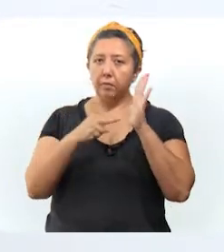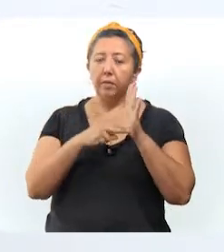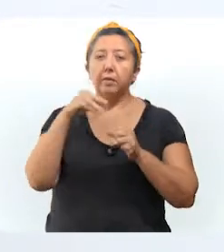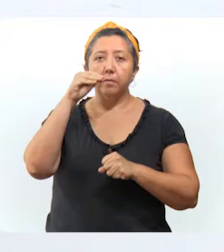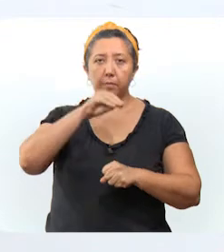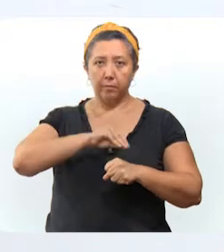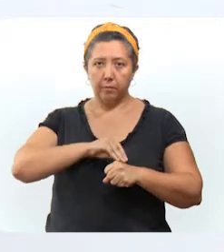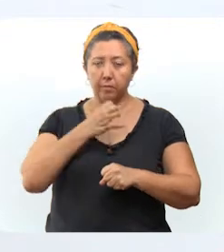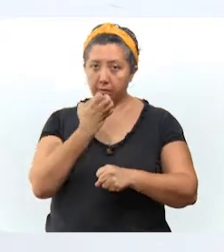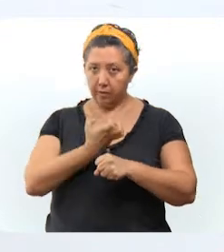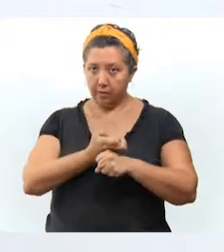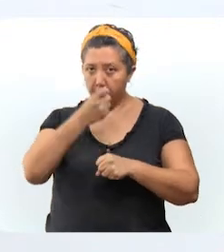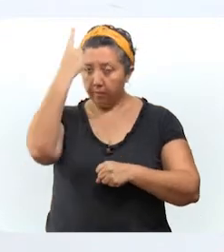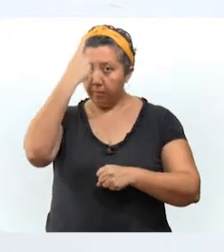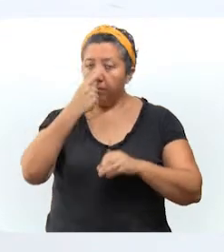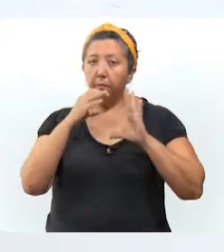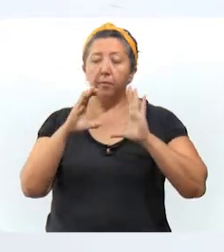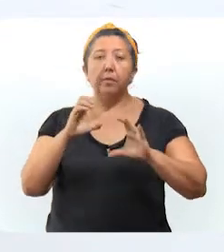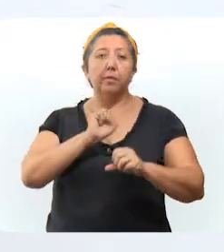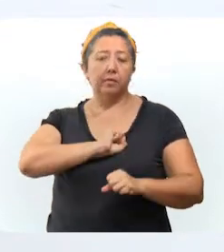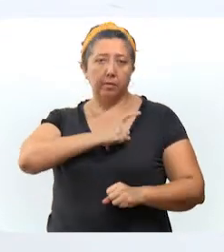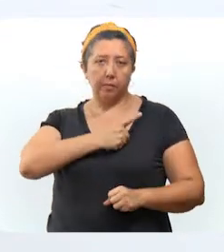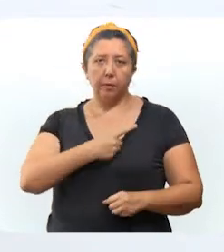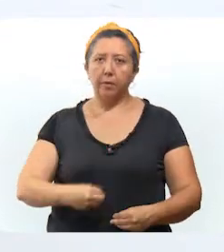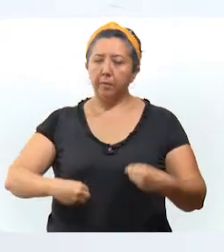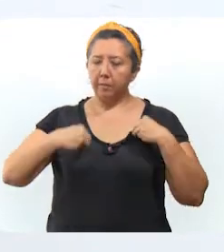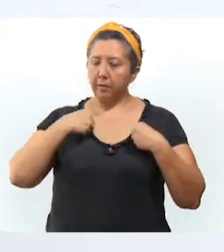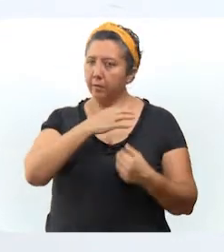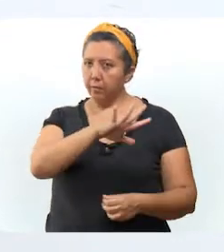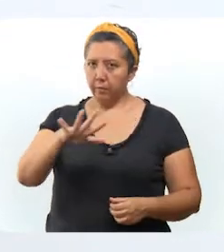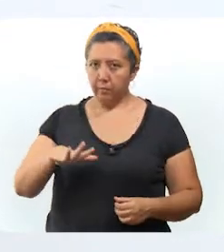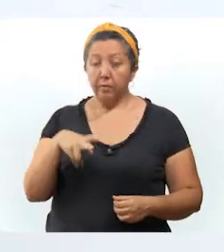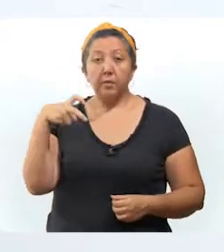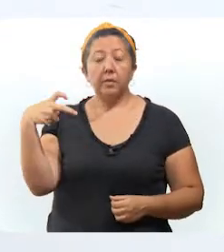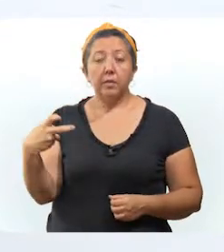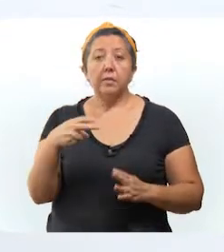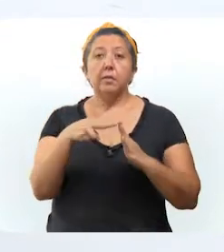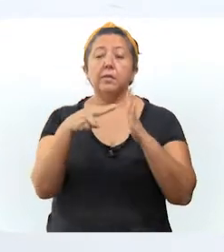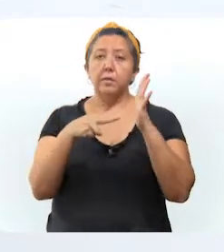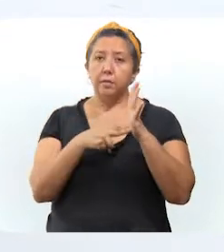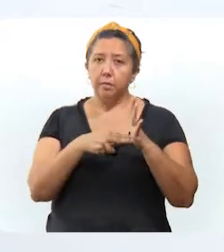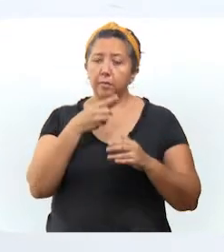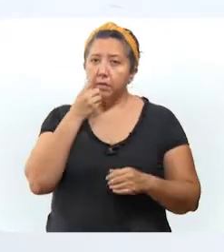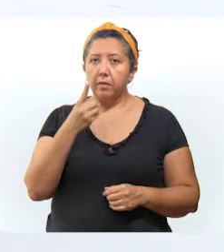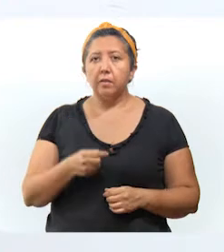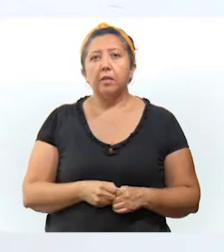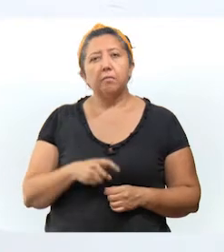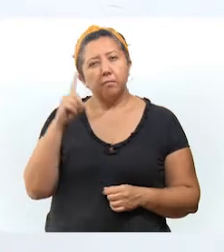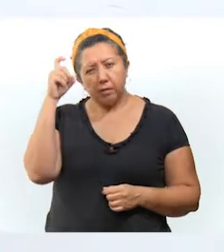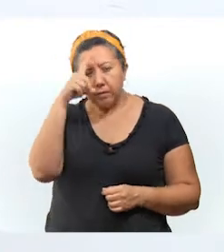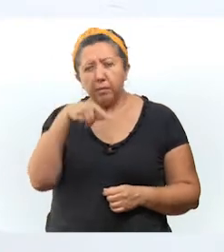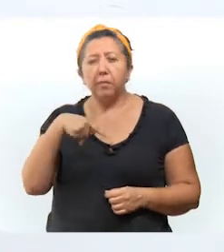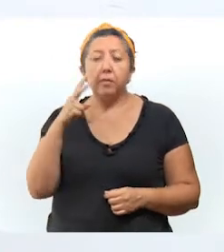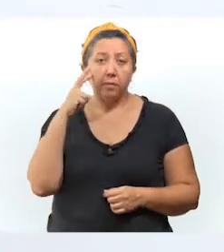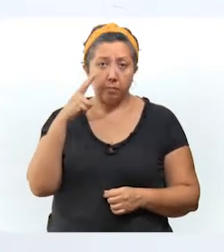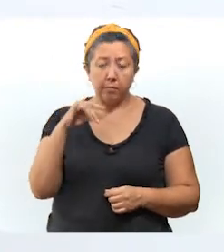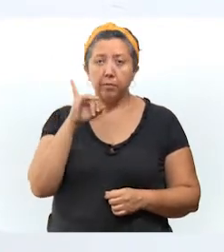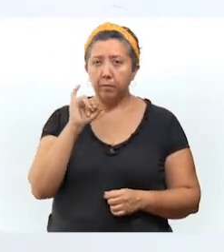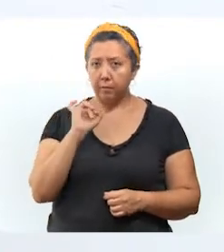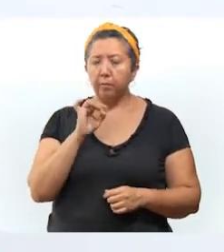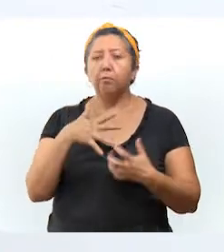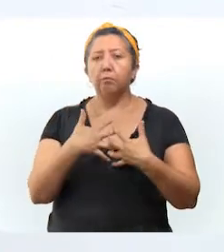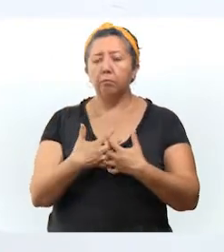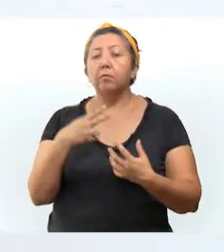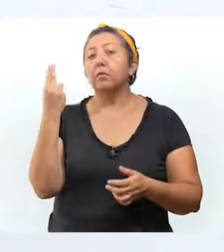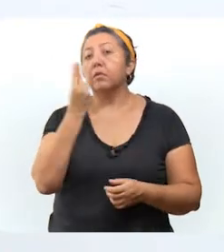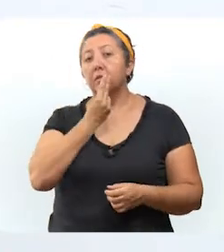implementadas en el Estado y para cuidar la salud y la vida de todos. Estas medidas, aunque han sido complicadas, se ha comprobado que han sido